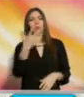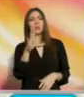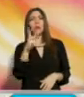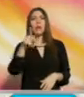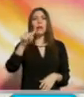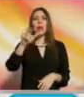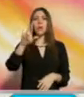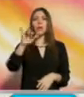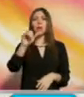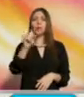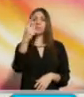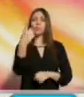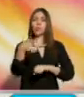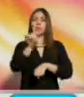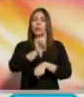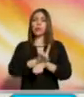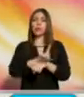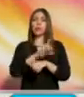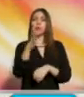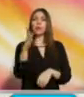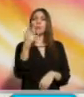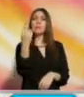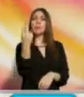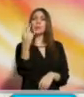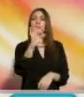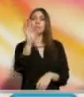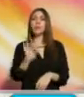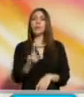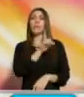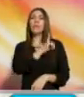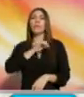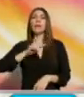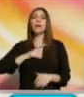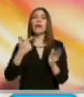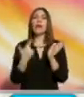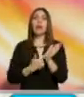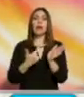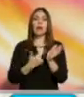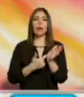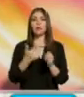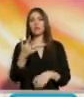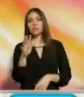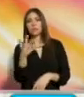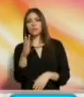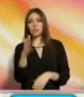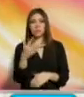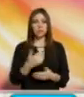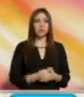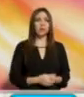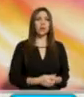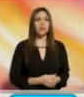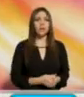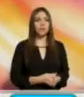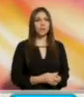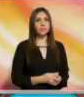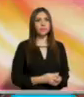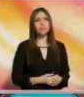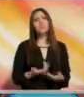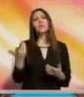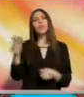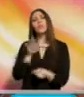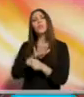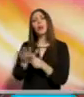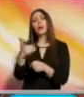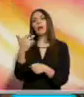el 25% sea de grasas. Más o menos. 25% El de grasa 25% de en lo la... que comemos. Oye, pero ¿qué tipo de